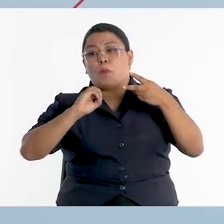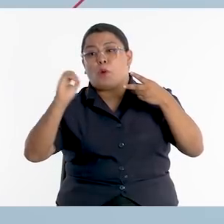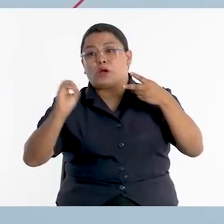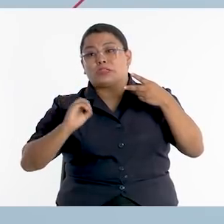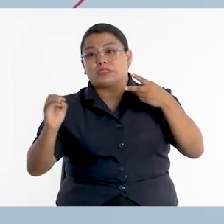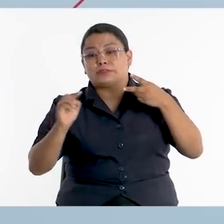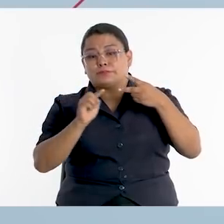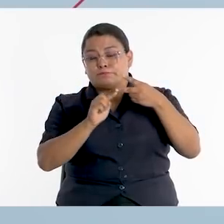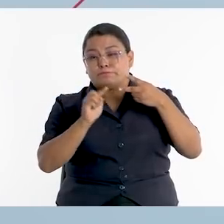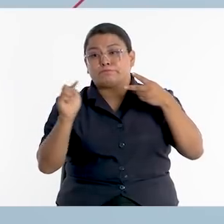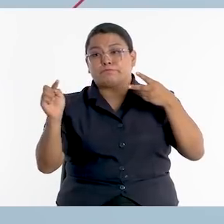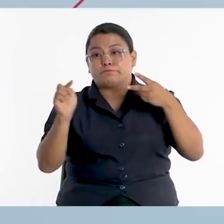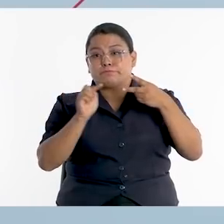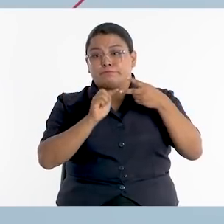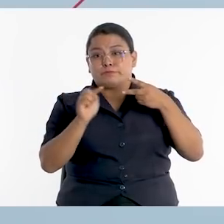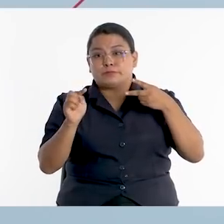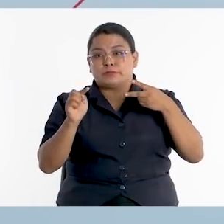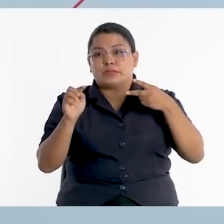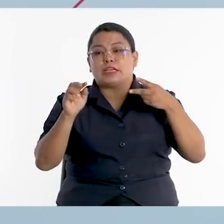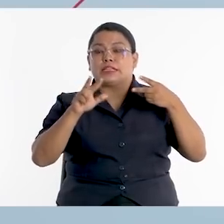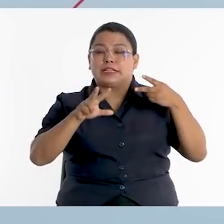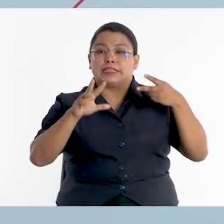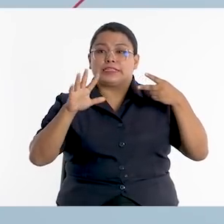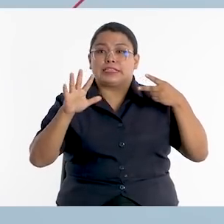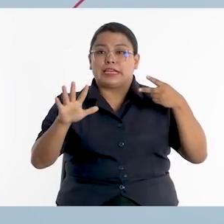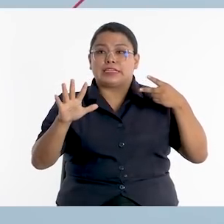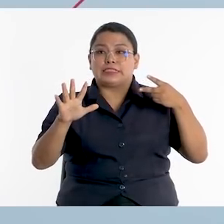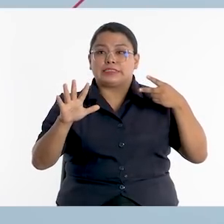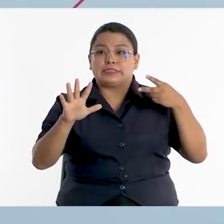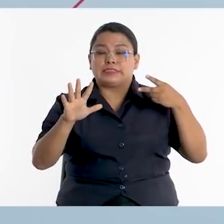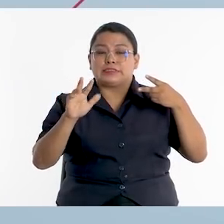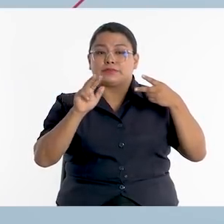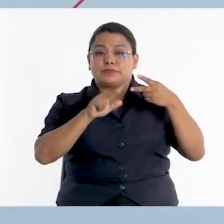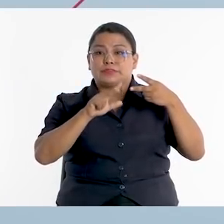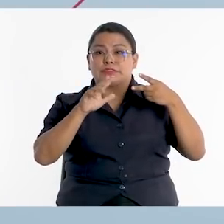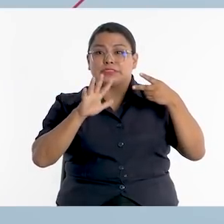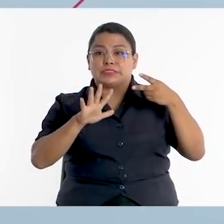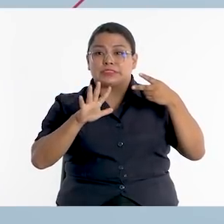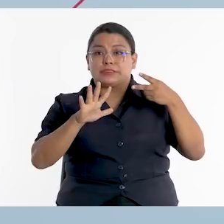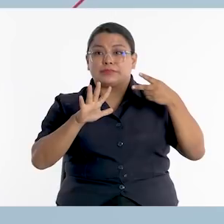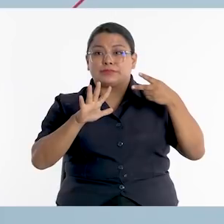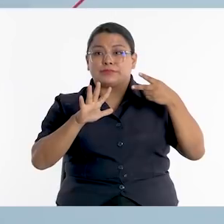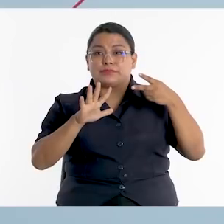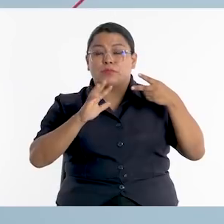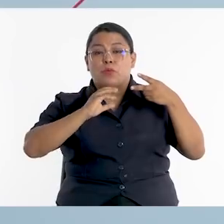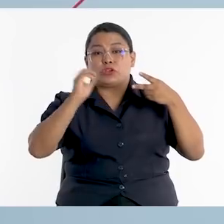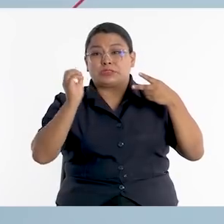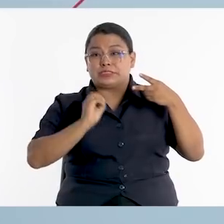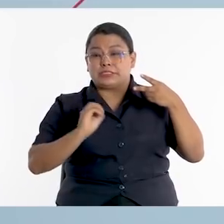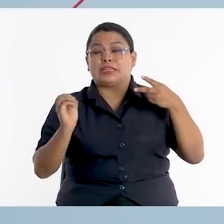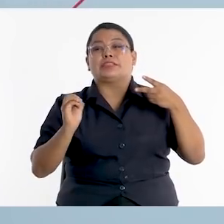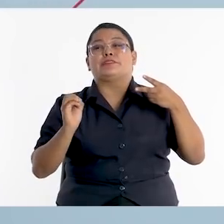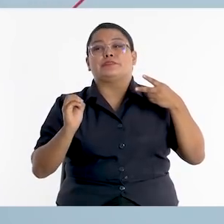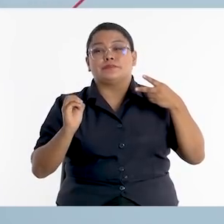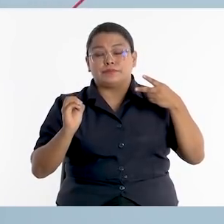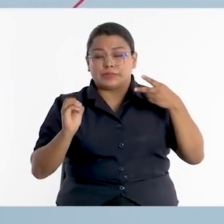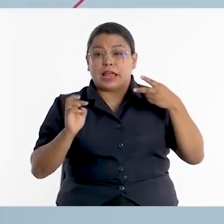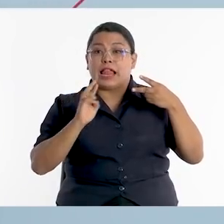porcentajes. Así que el 35 representa el 35%.